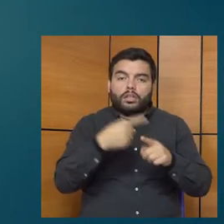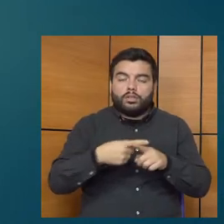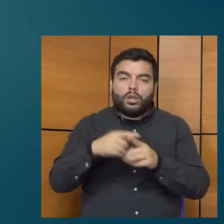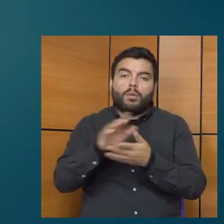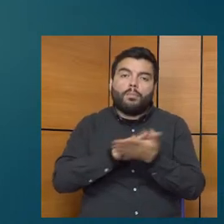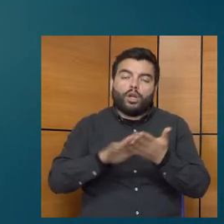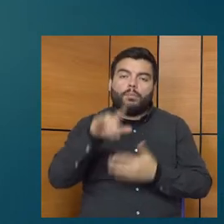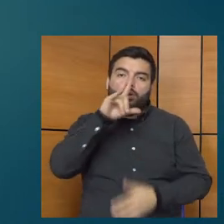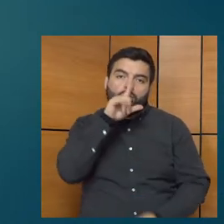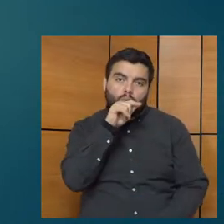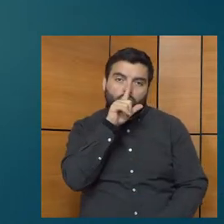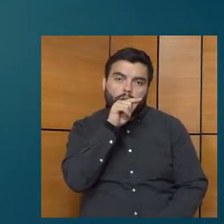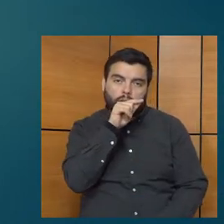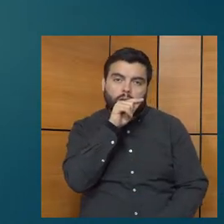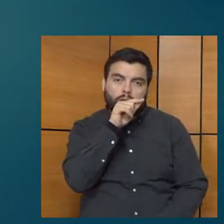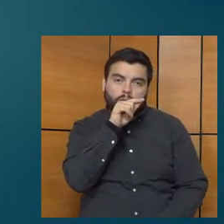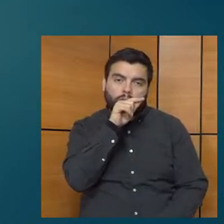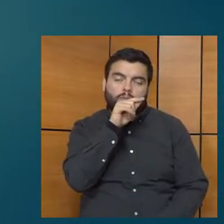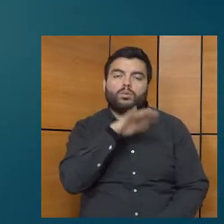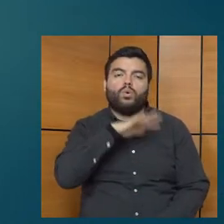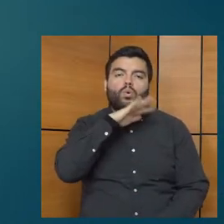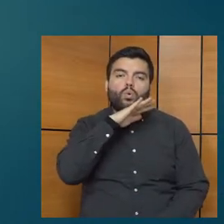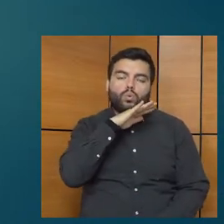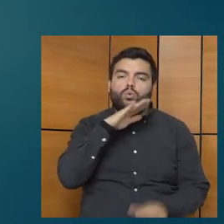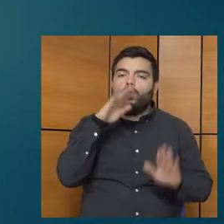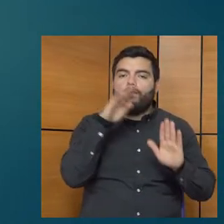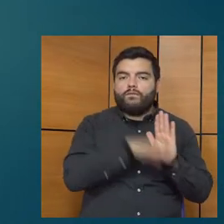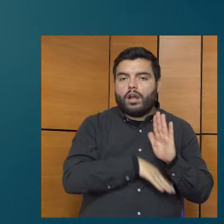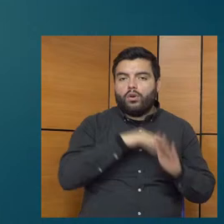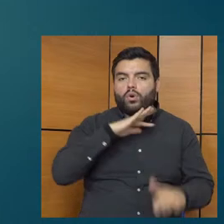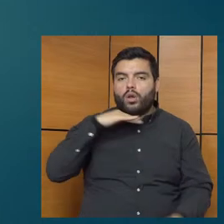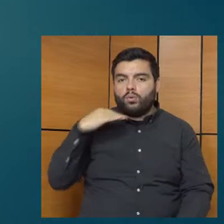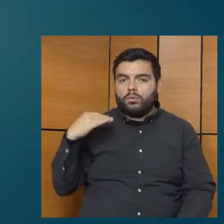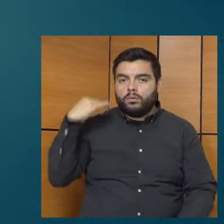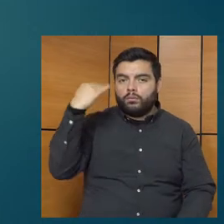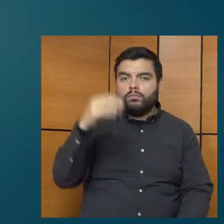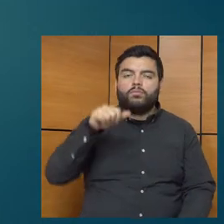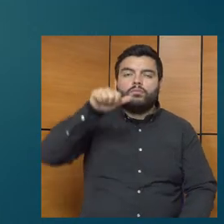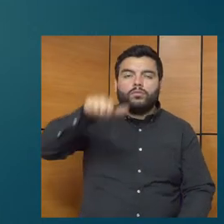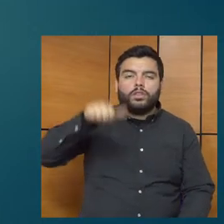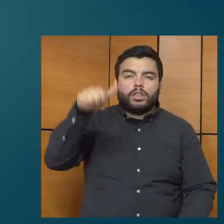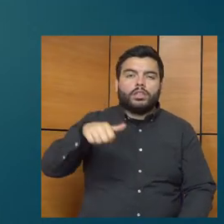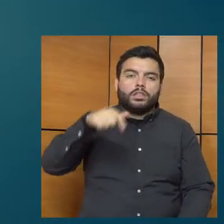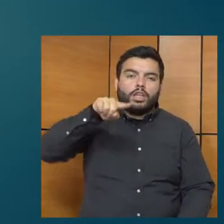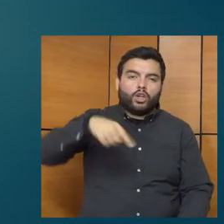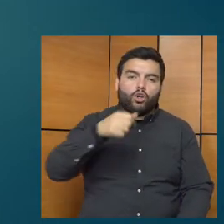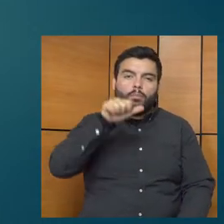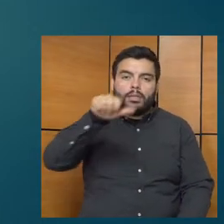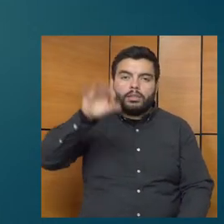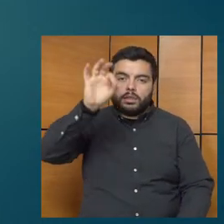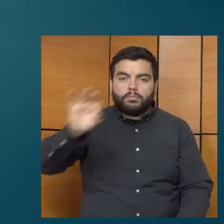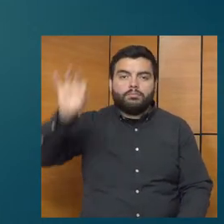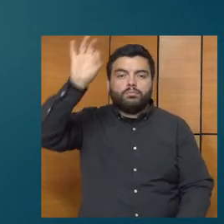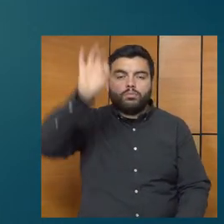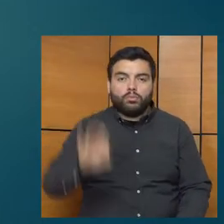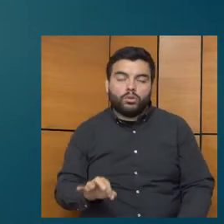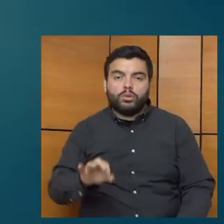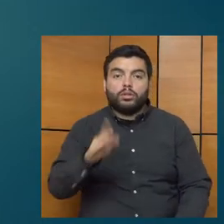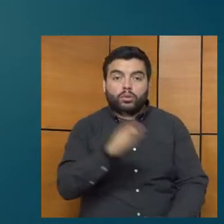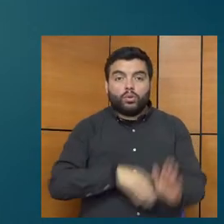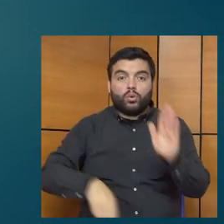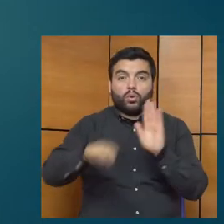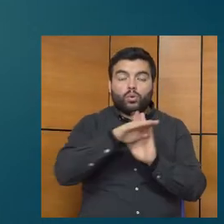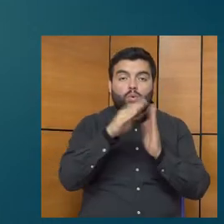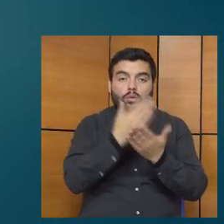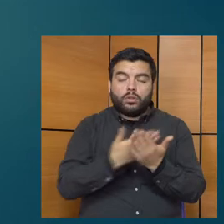Twitter también tiene un uso bajo en el grupo de los mayores, solo un 16,2% en global usaban. De nuevo, nivel de estudios,